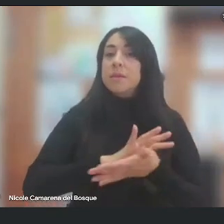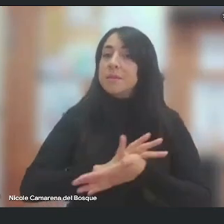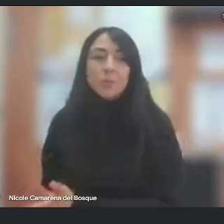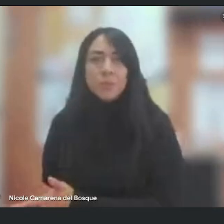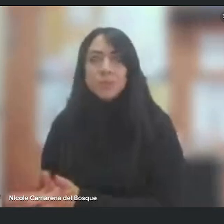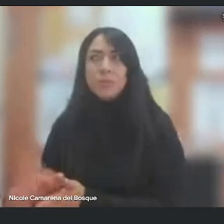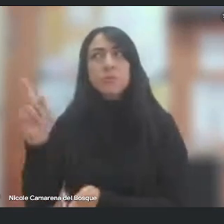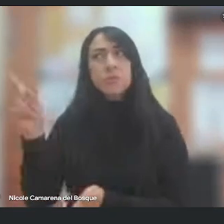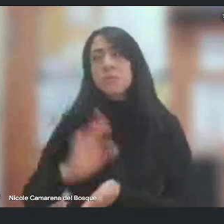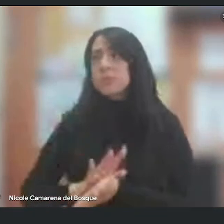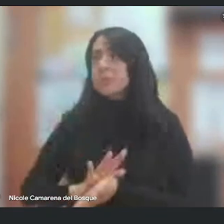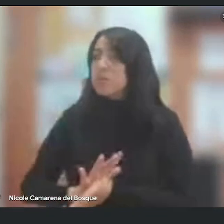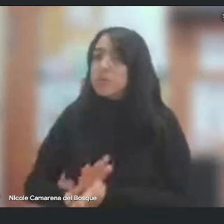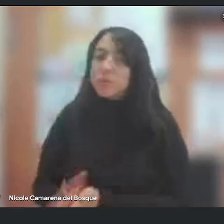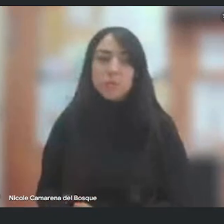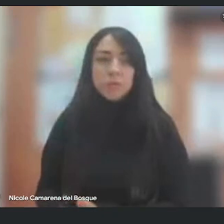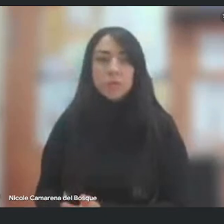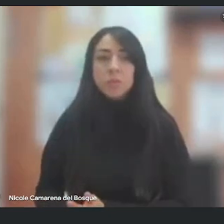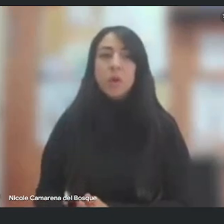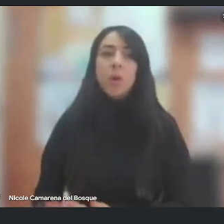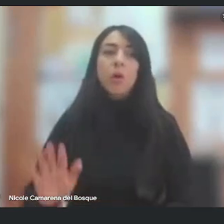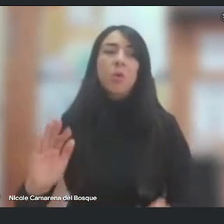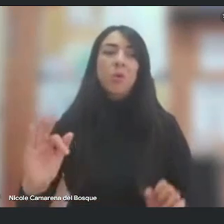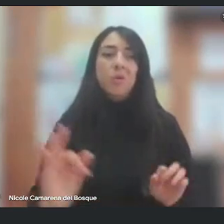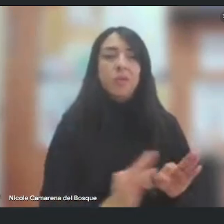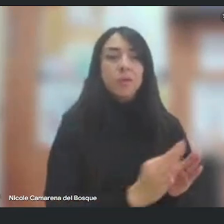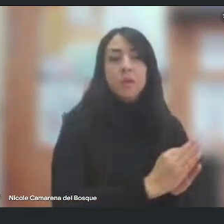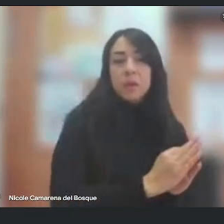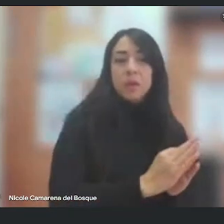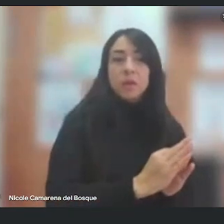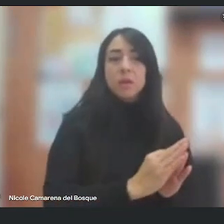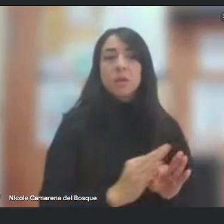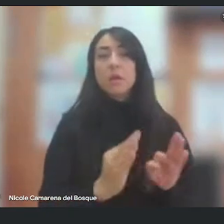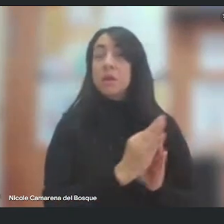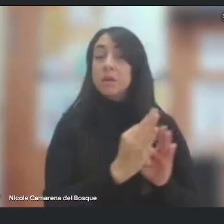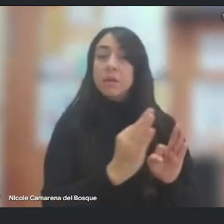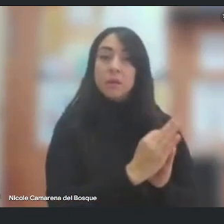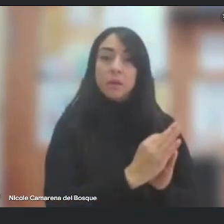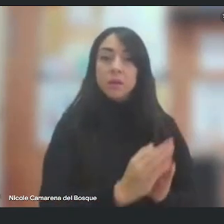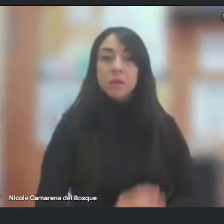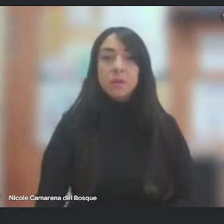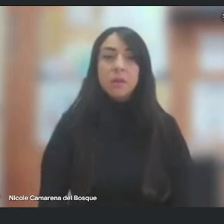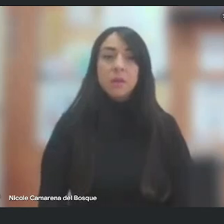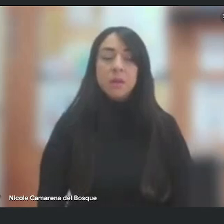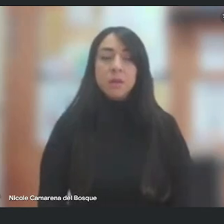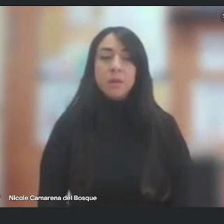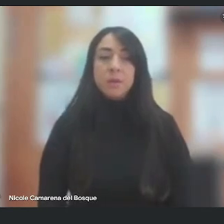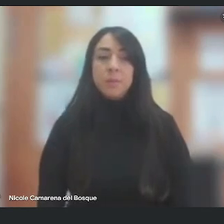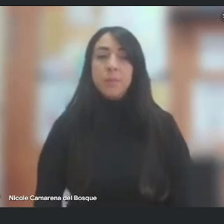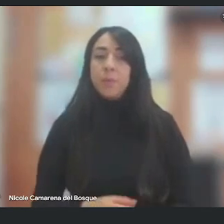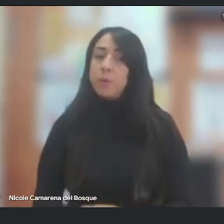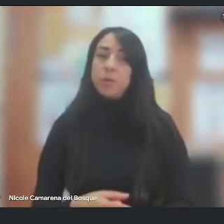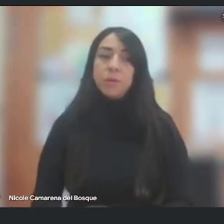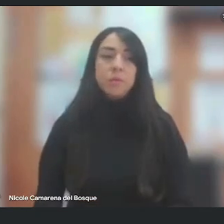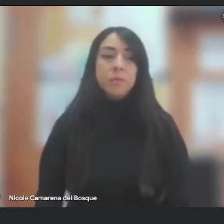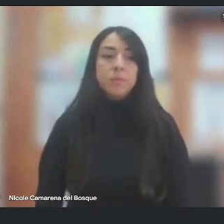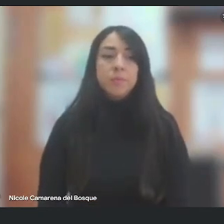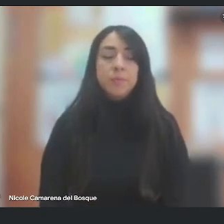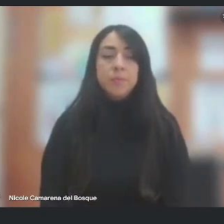cause algún tipo de exclusión ni obstáculo para el ejercicio de sus derechos sexuales y sus derechos